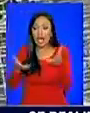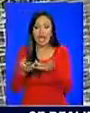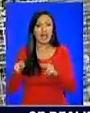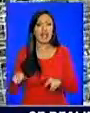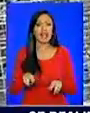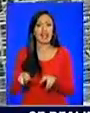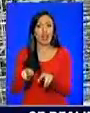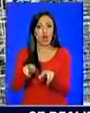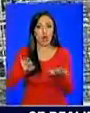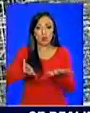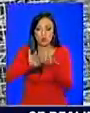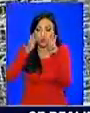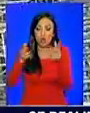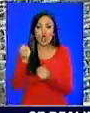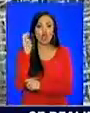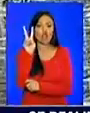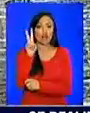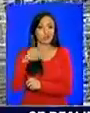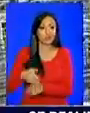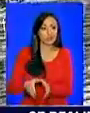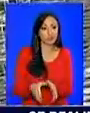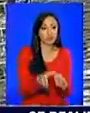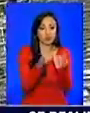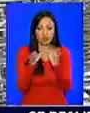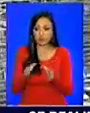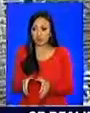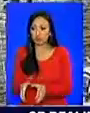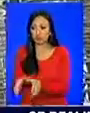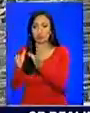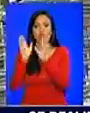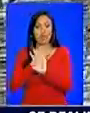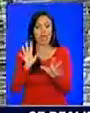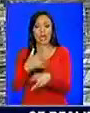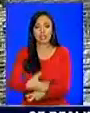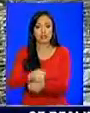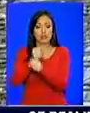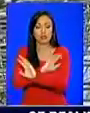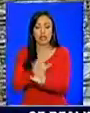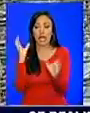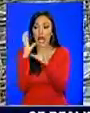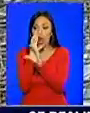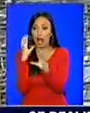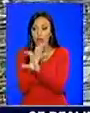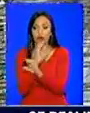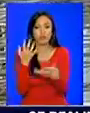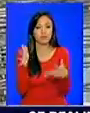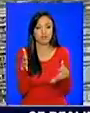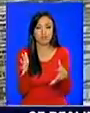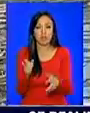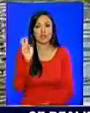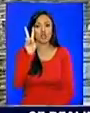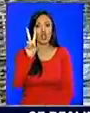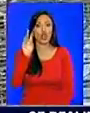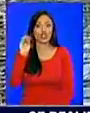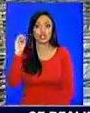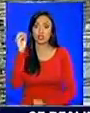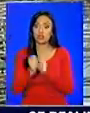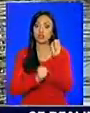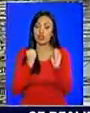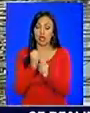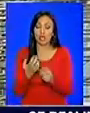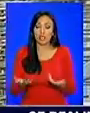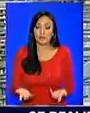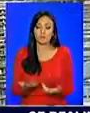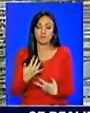El agua va a pasar por dos celdas, sí, que están suficientemente con seguridad. Hemos calculado proyectado para 200 años, o sea, es